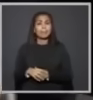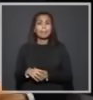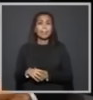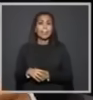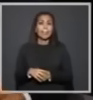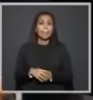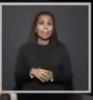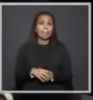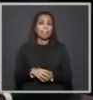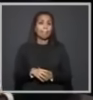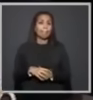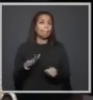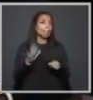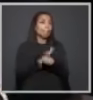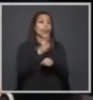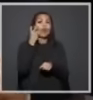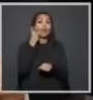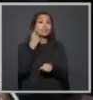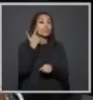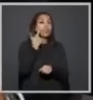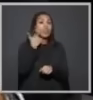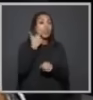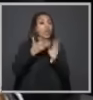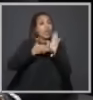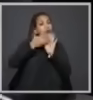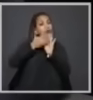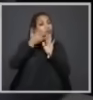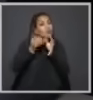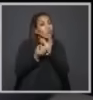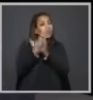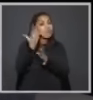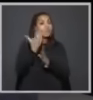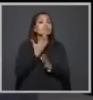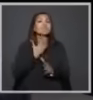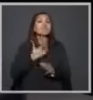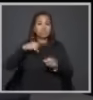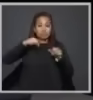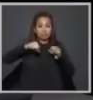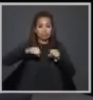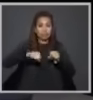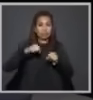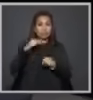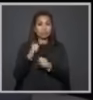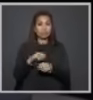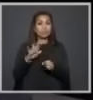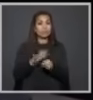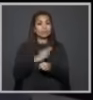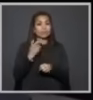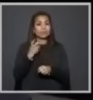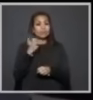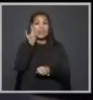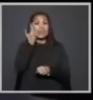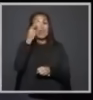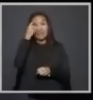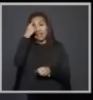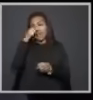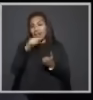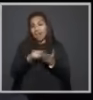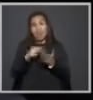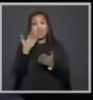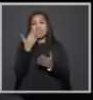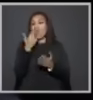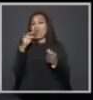quieren decir o justificar el atraco haciendo creer de que no es negocio